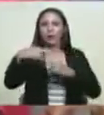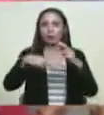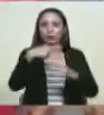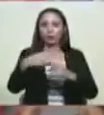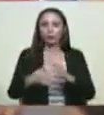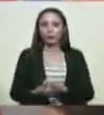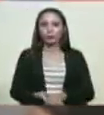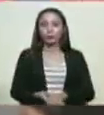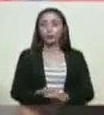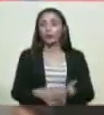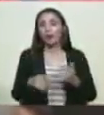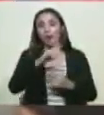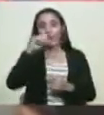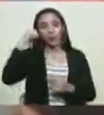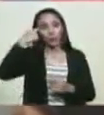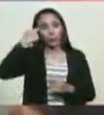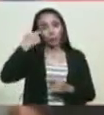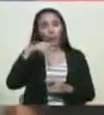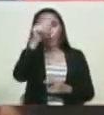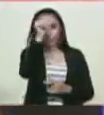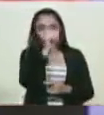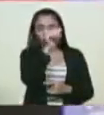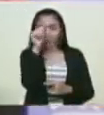El próximo domingo,